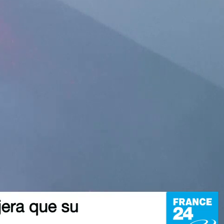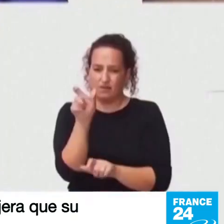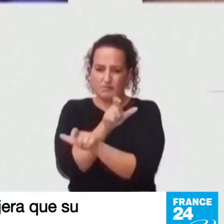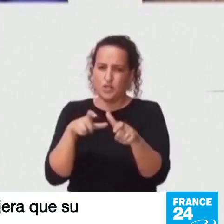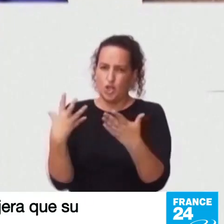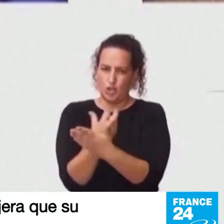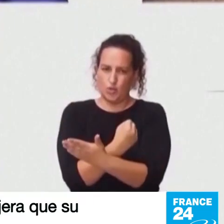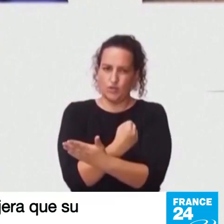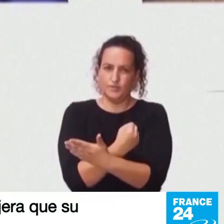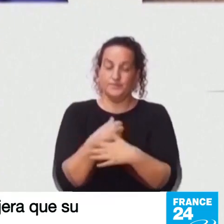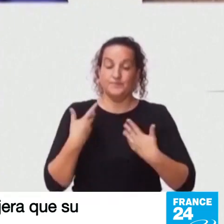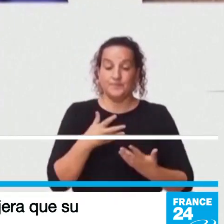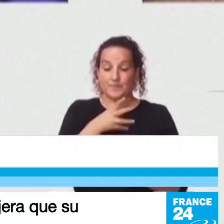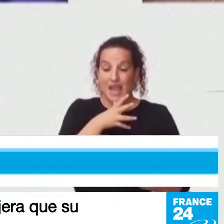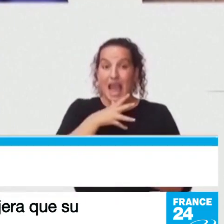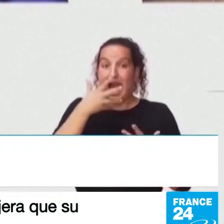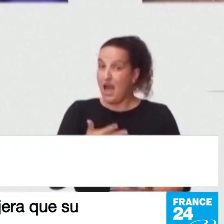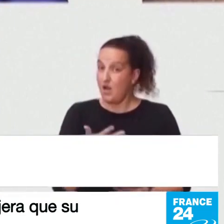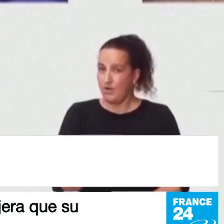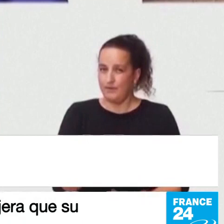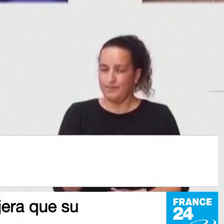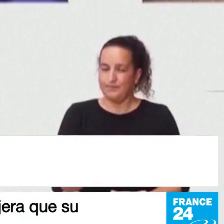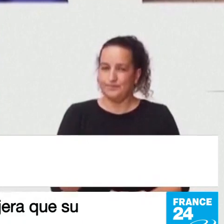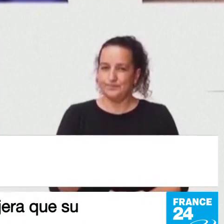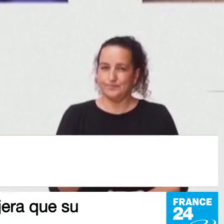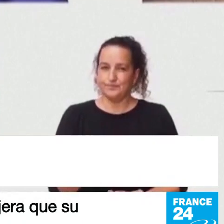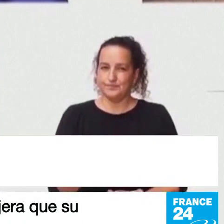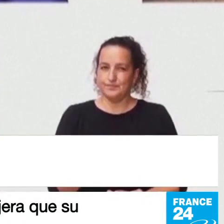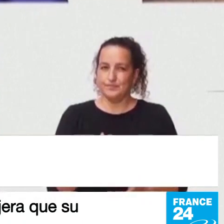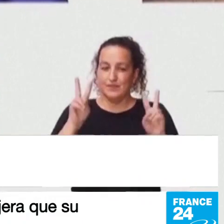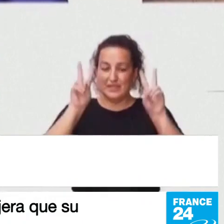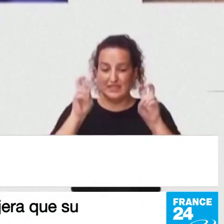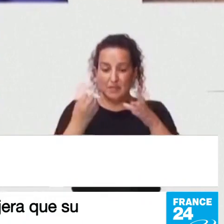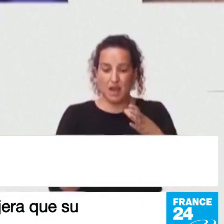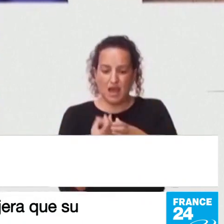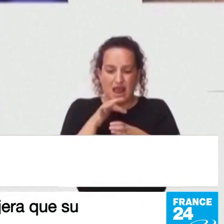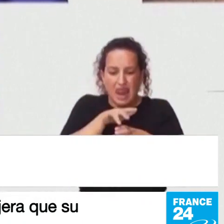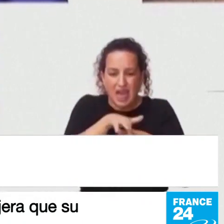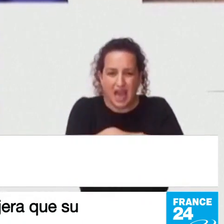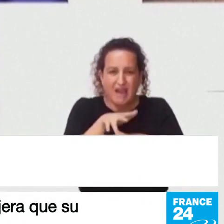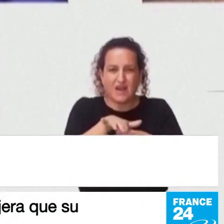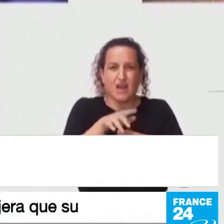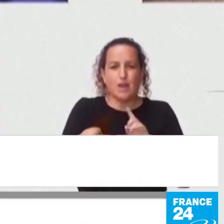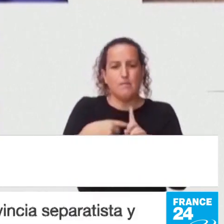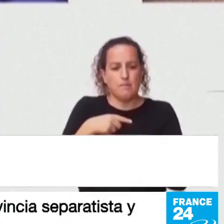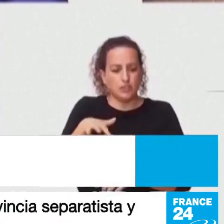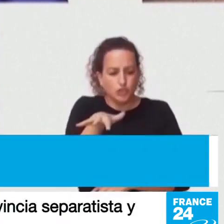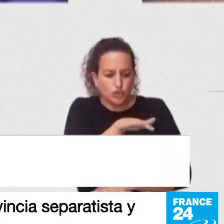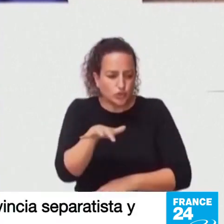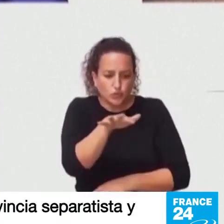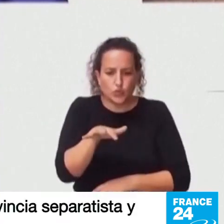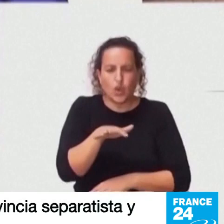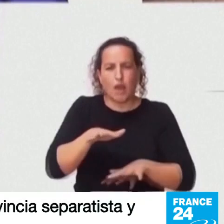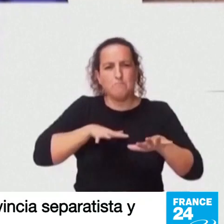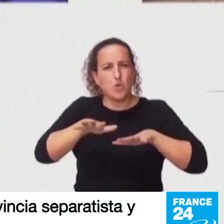peligro. En este momento, con las cantidades de lava y la posición y movimiento de la